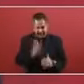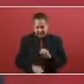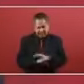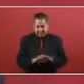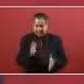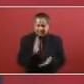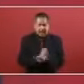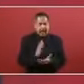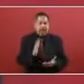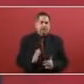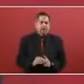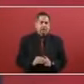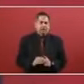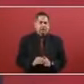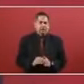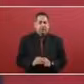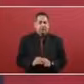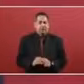Entonces,